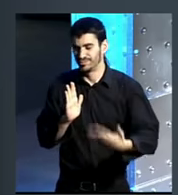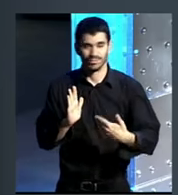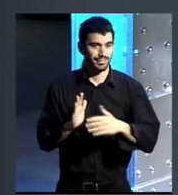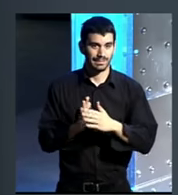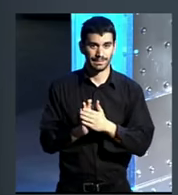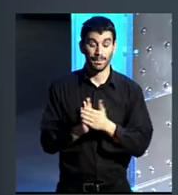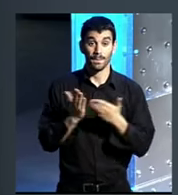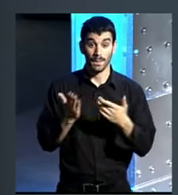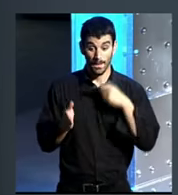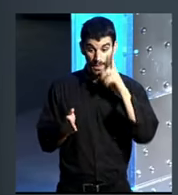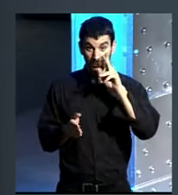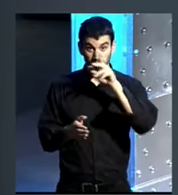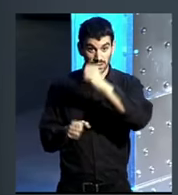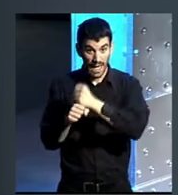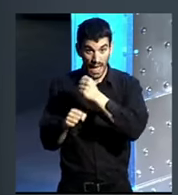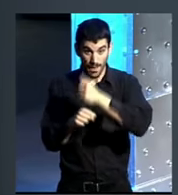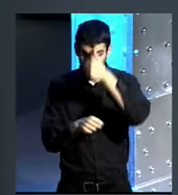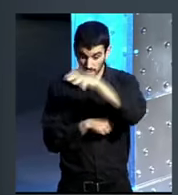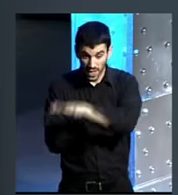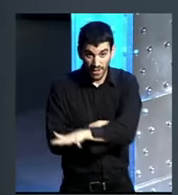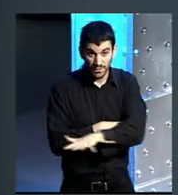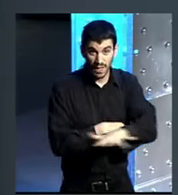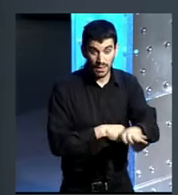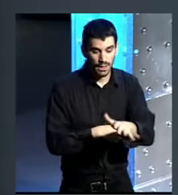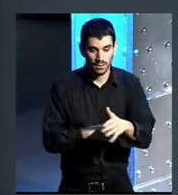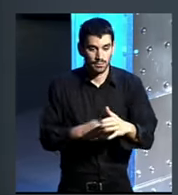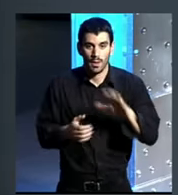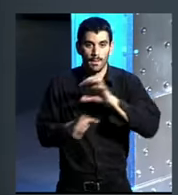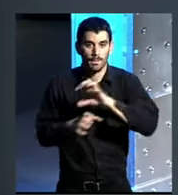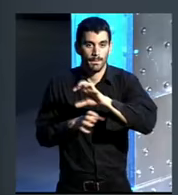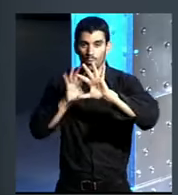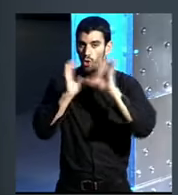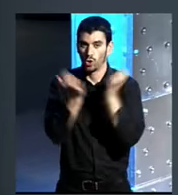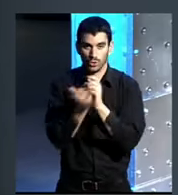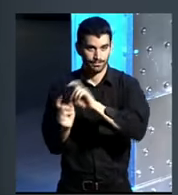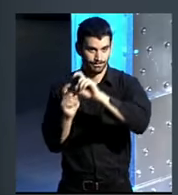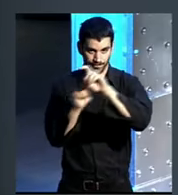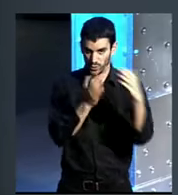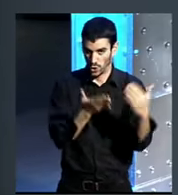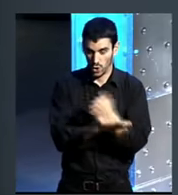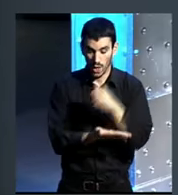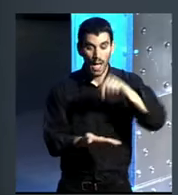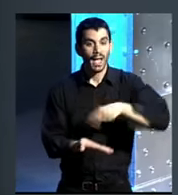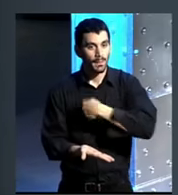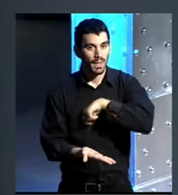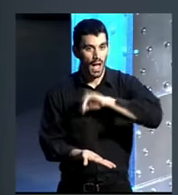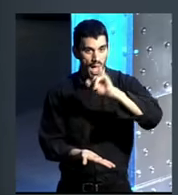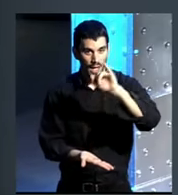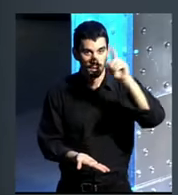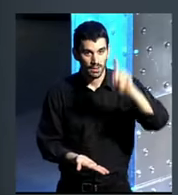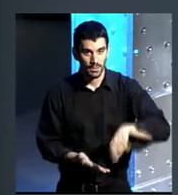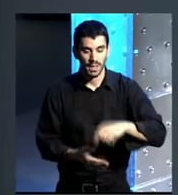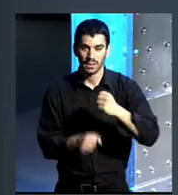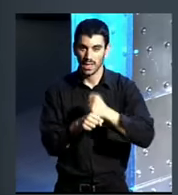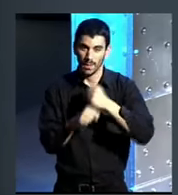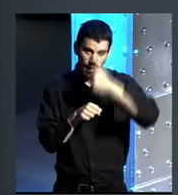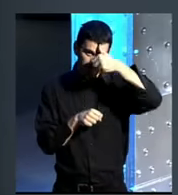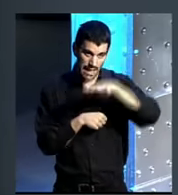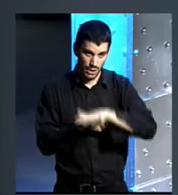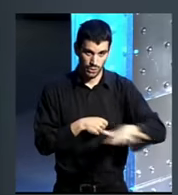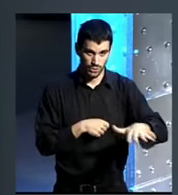El trabajo infantil es un fenómeno que se da en todos los países. Aquí en España también hay trabajo infantil. En